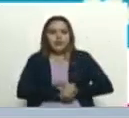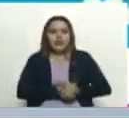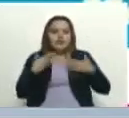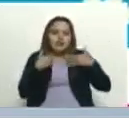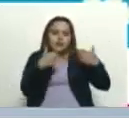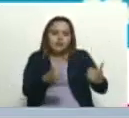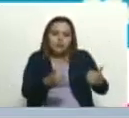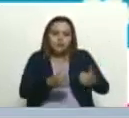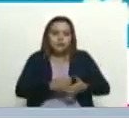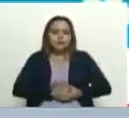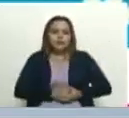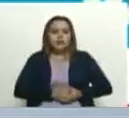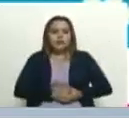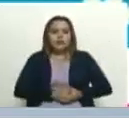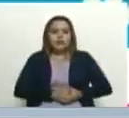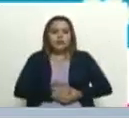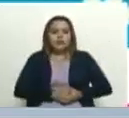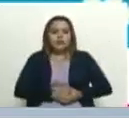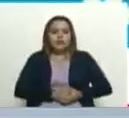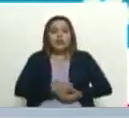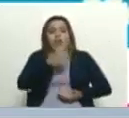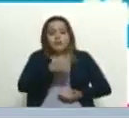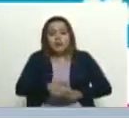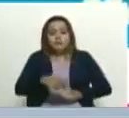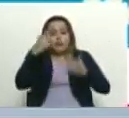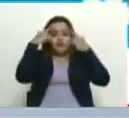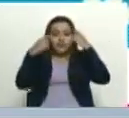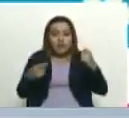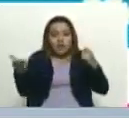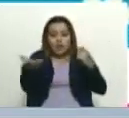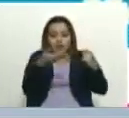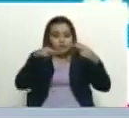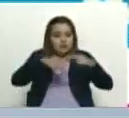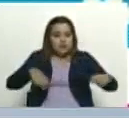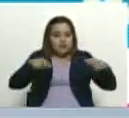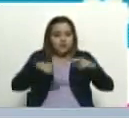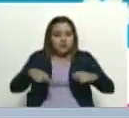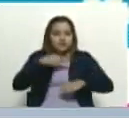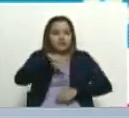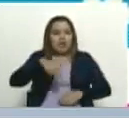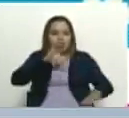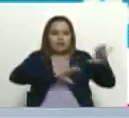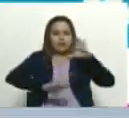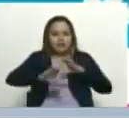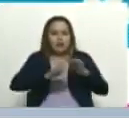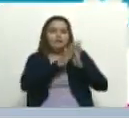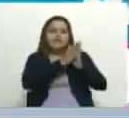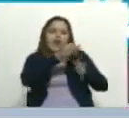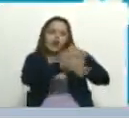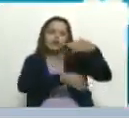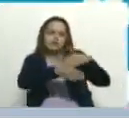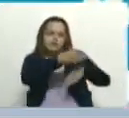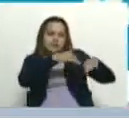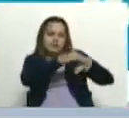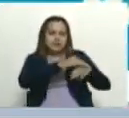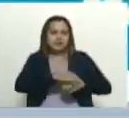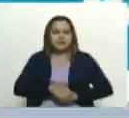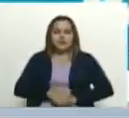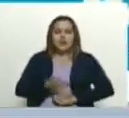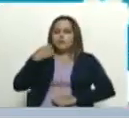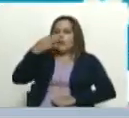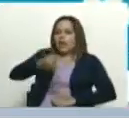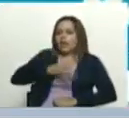salud, desde el profesionalismo de nuestro científico. Gabriela, por favor. Buenas